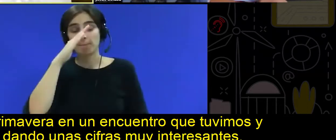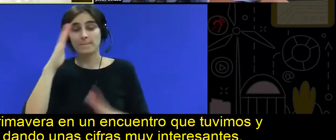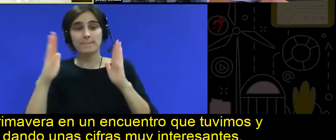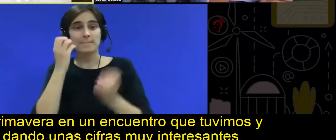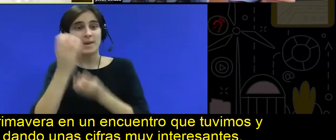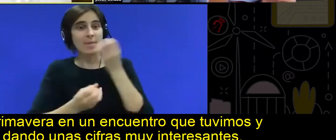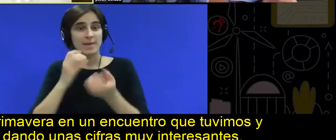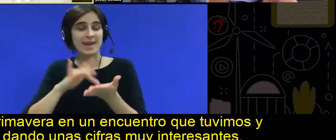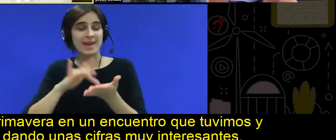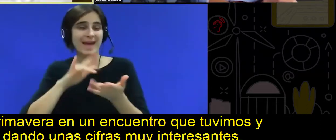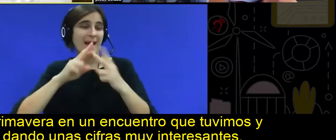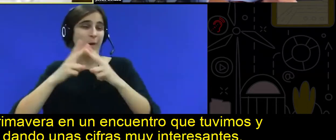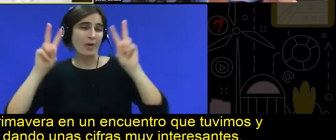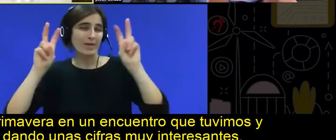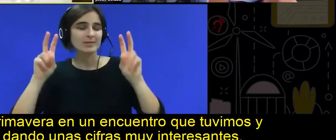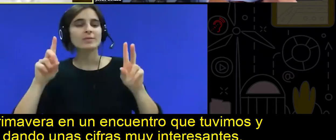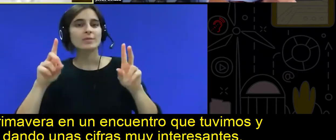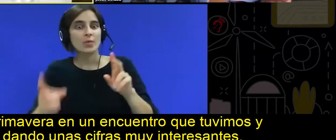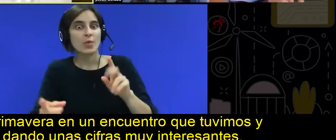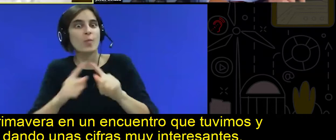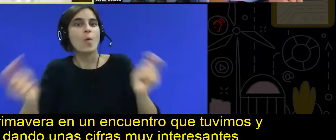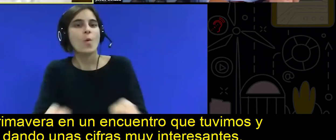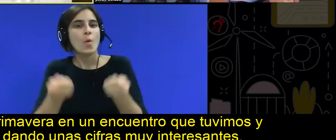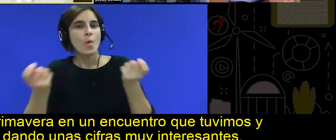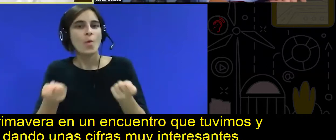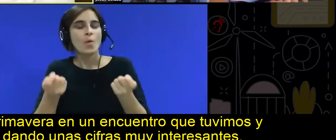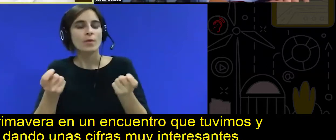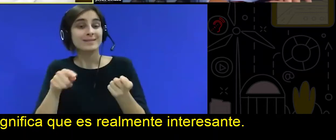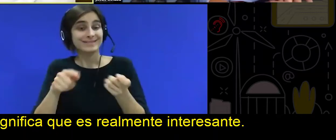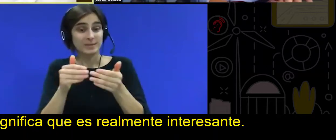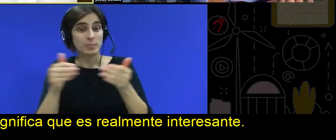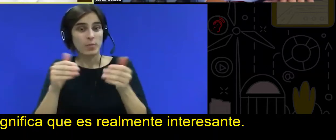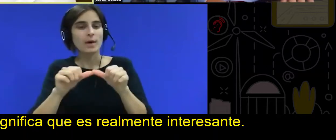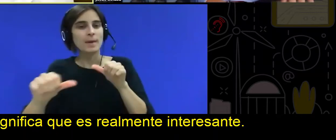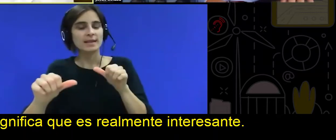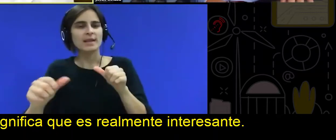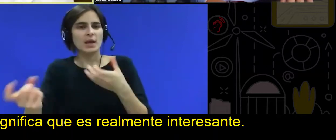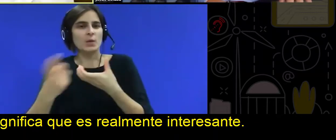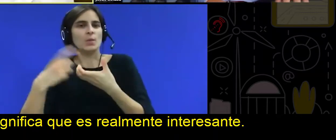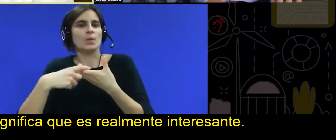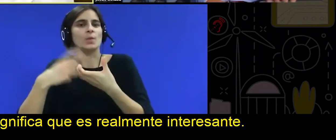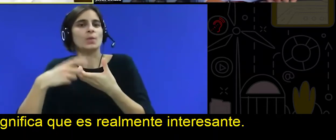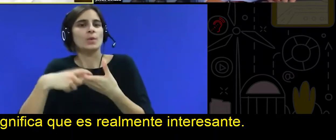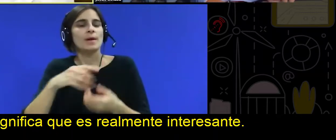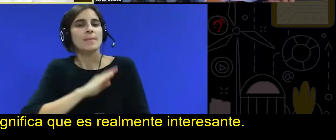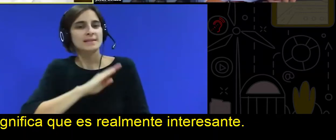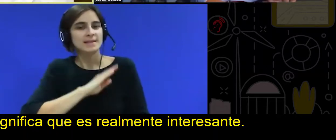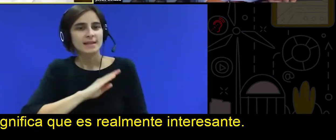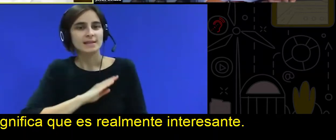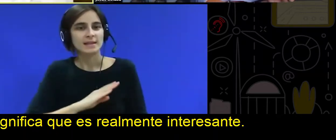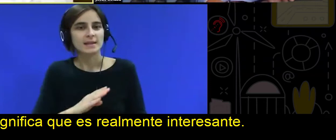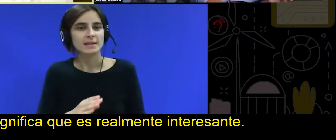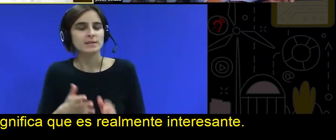y que está dando unas cifras muy interesantes, lo que significa que es realmente interesante, ¿no?